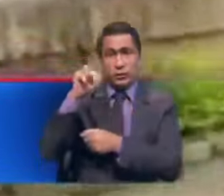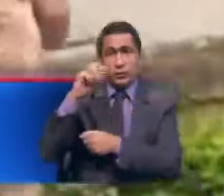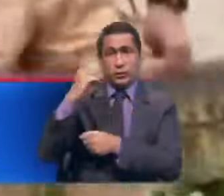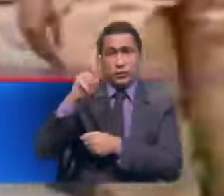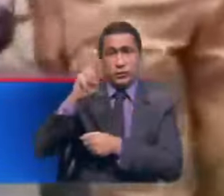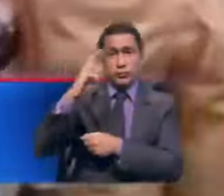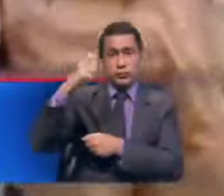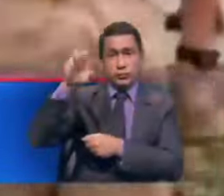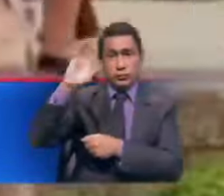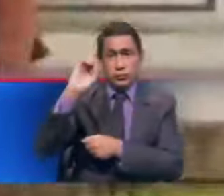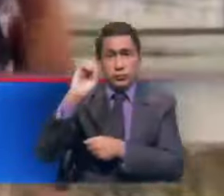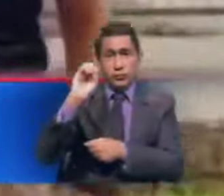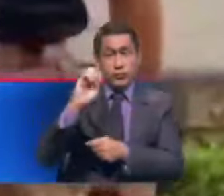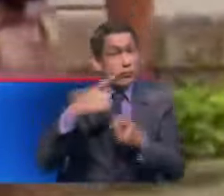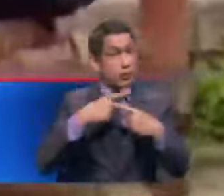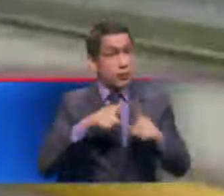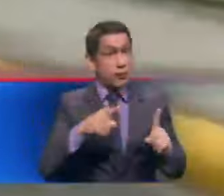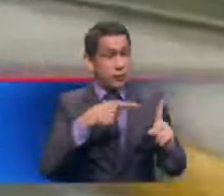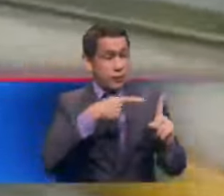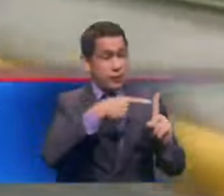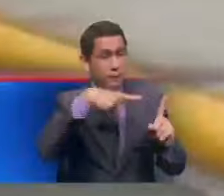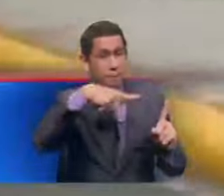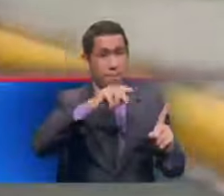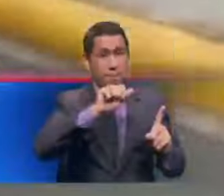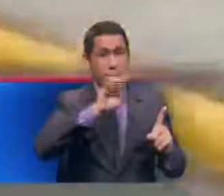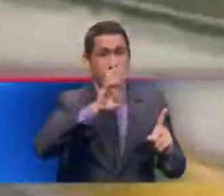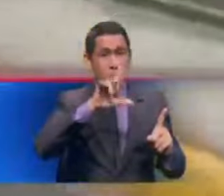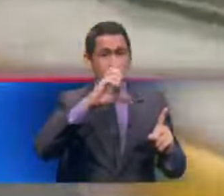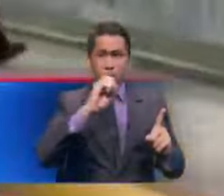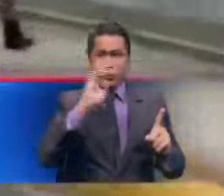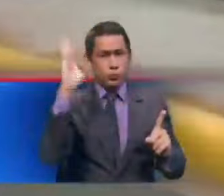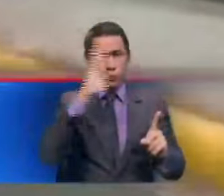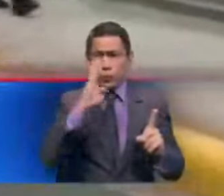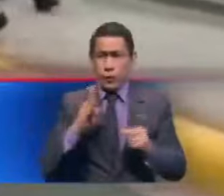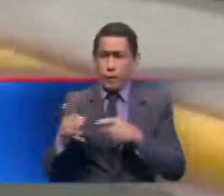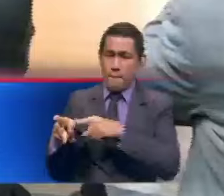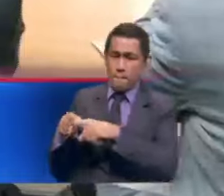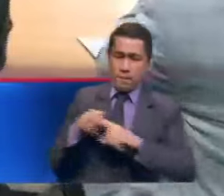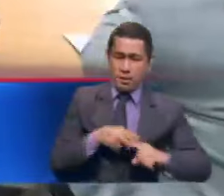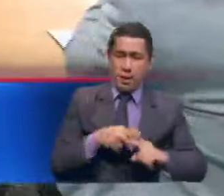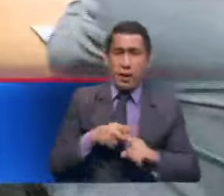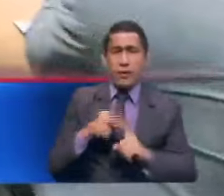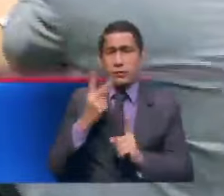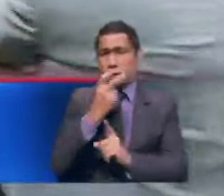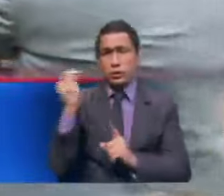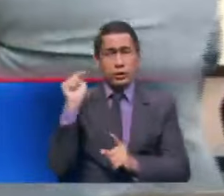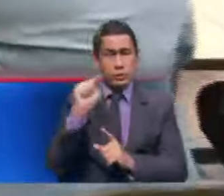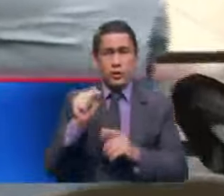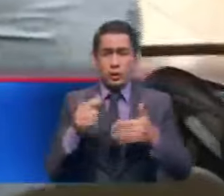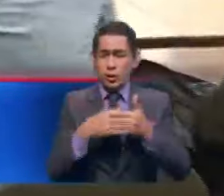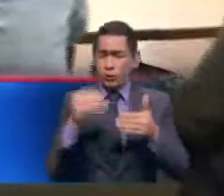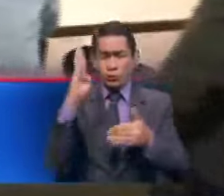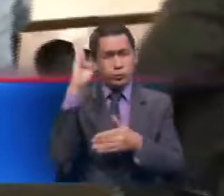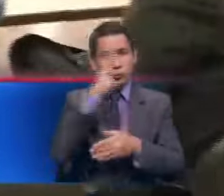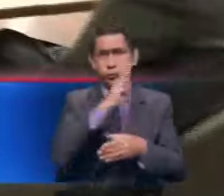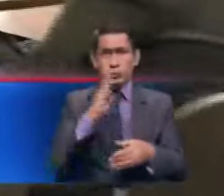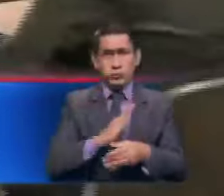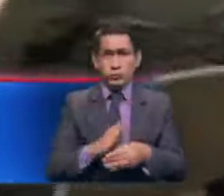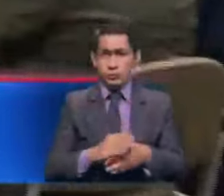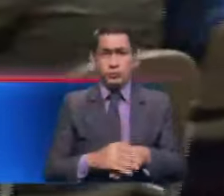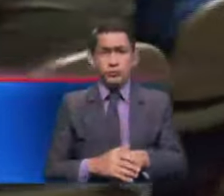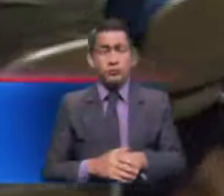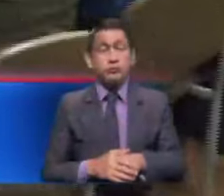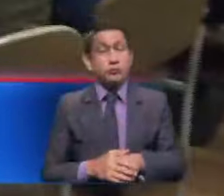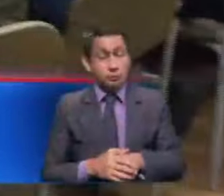R. sostuvo que no mantuvo una reunión para solicitar $200,000, como se dijo en los testimonios anticipados,